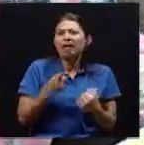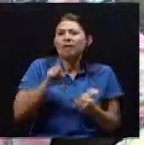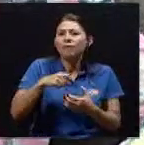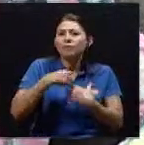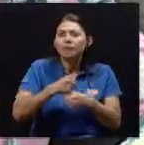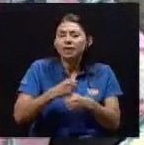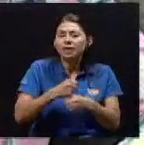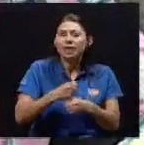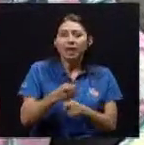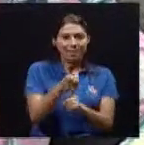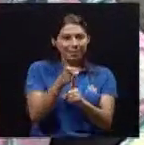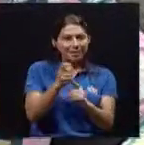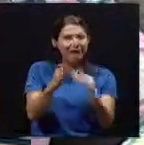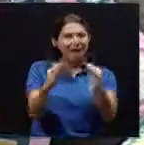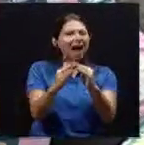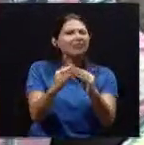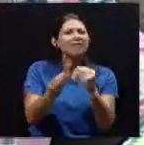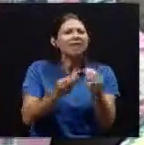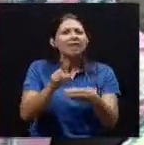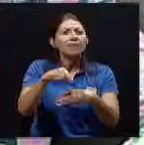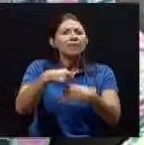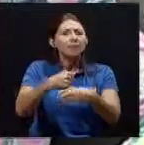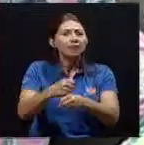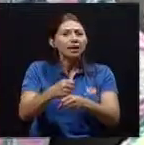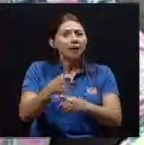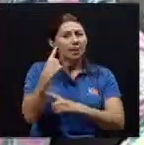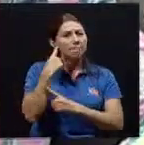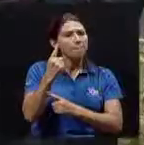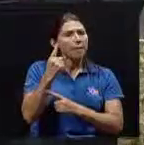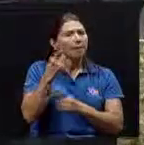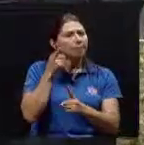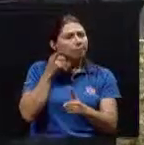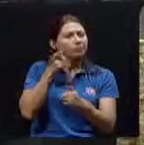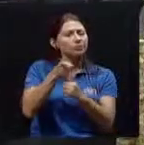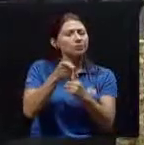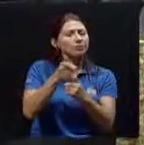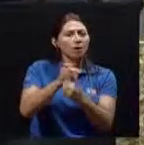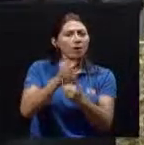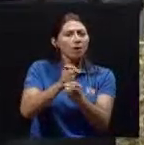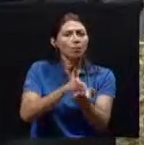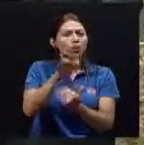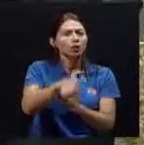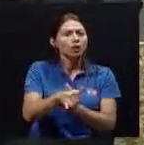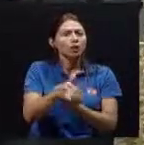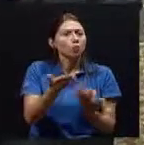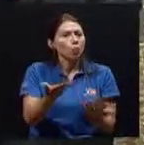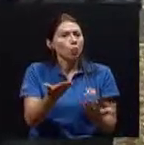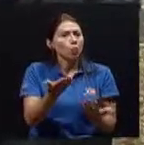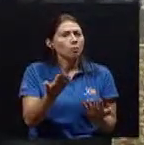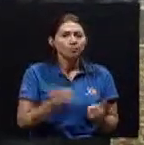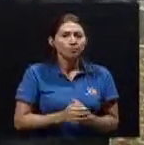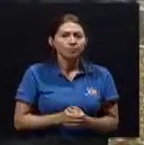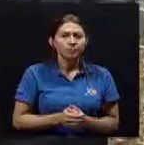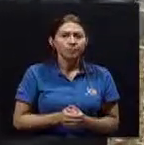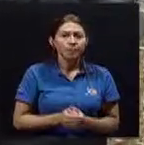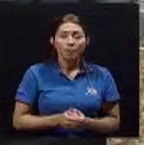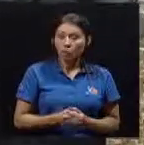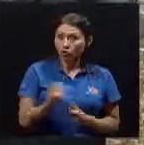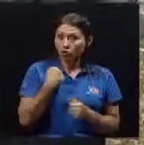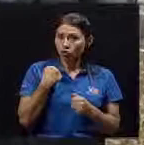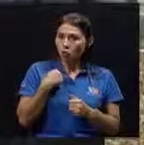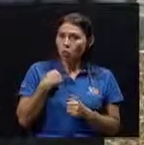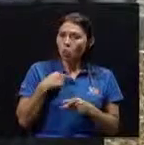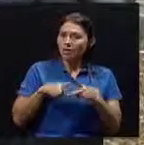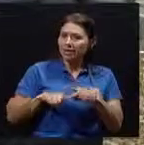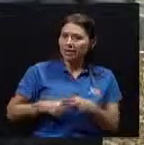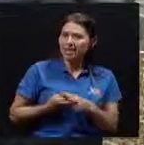como puntualizar un poco para poder trabajar un proyecto, doctor? ¿Qué le parece? Bueno, yo iniciaría con que hay un